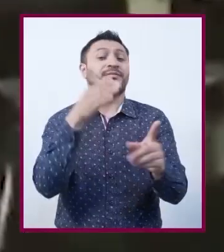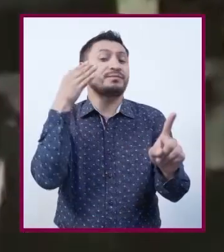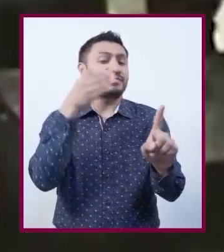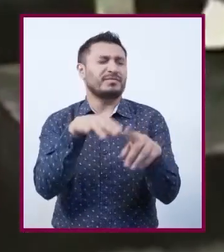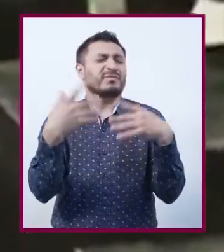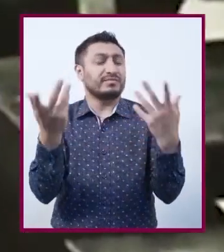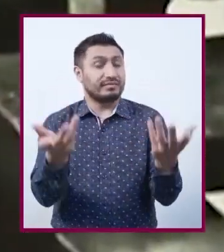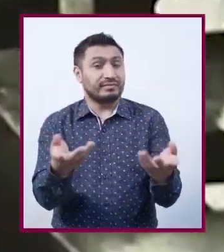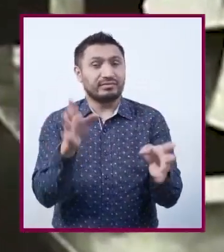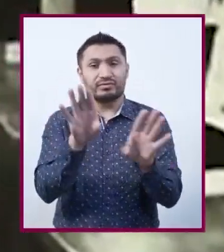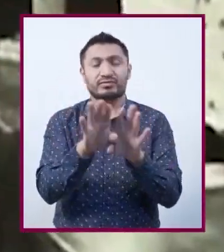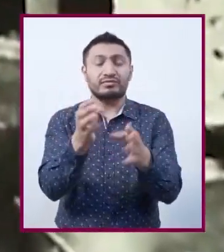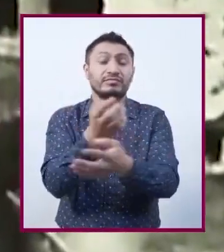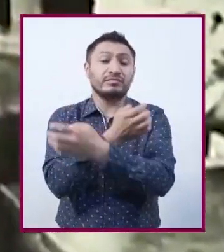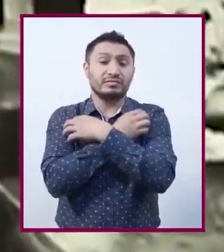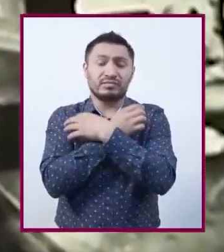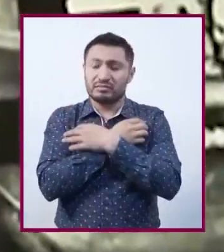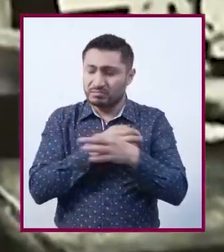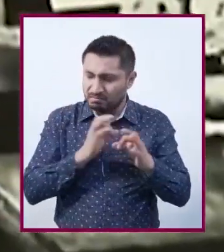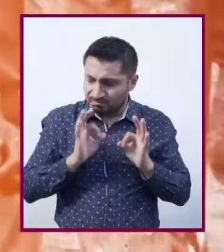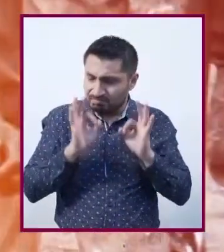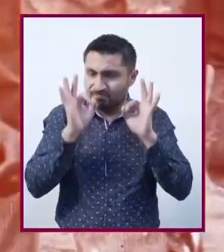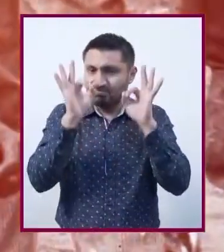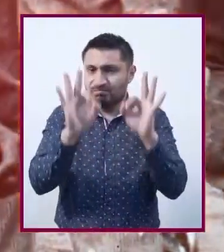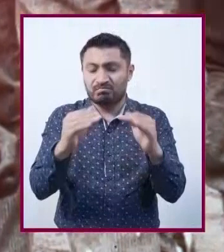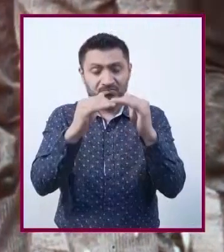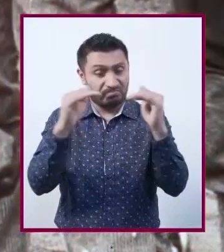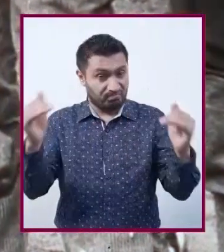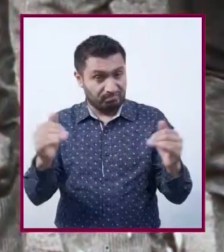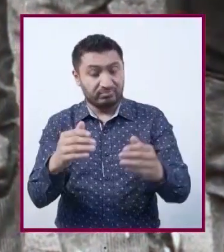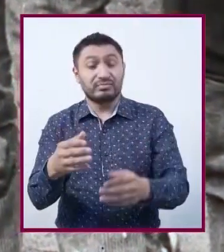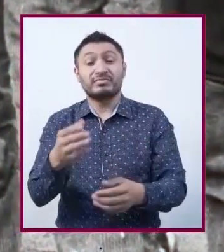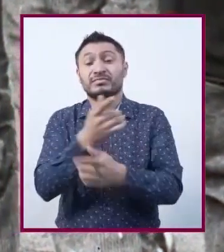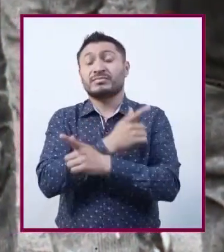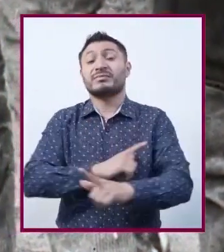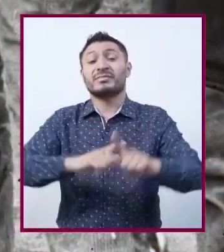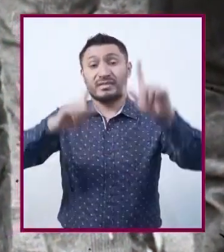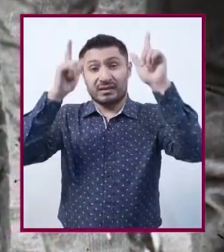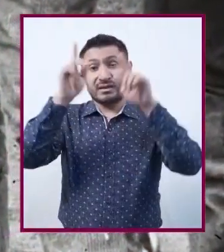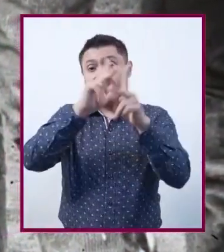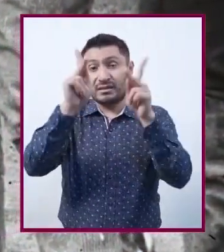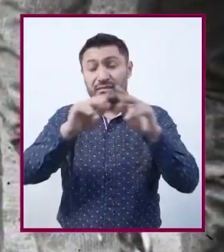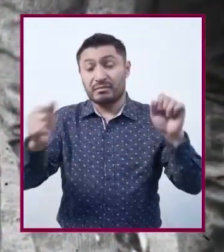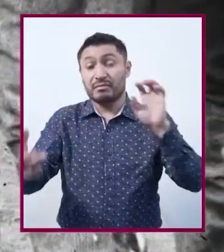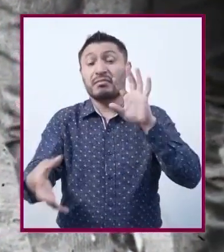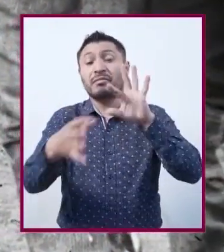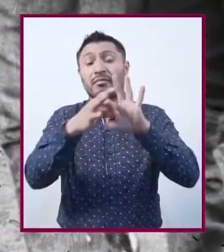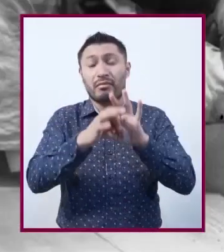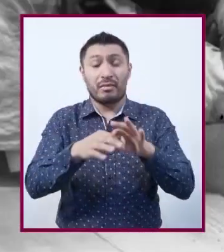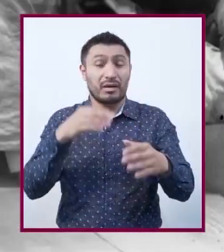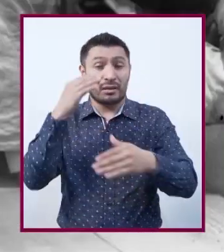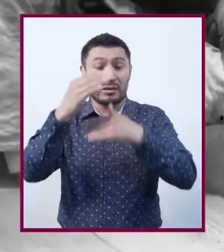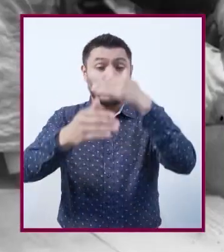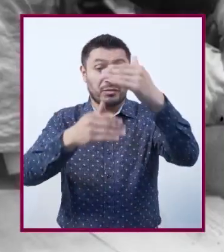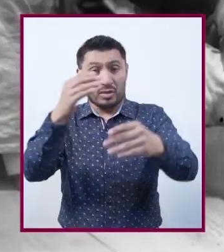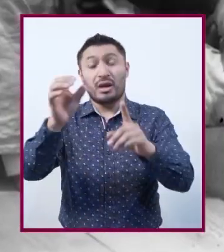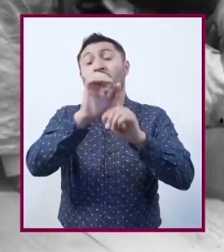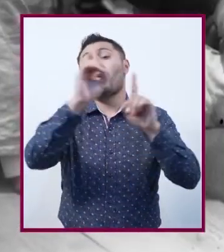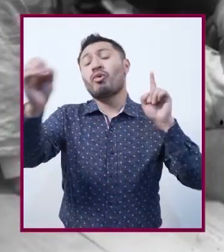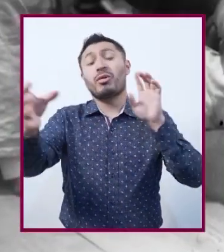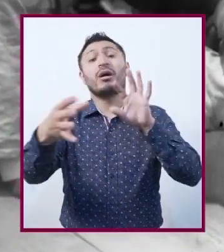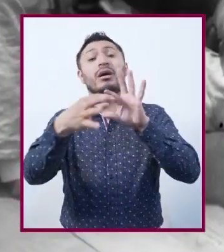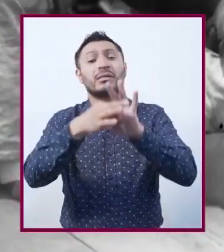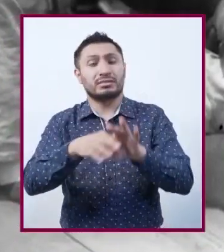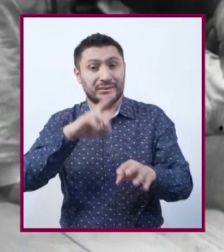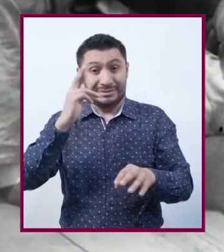objetivo era brindar una educación uniforme, conciliar la libertad con la paz y el progreso con el orden. No hay que olvidar